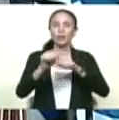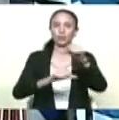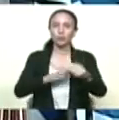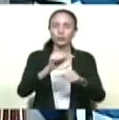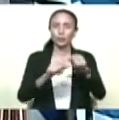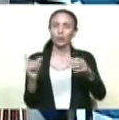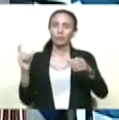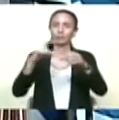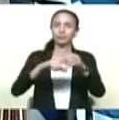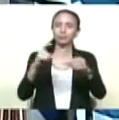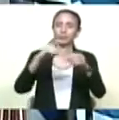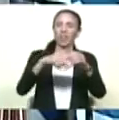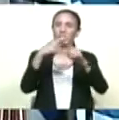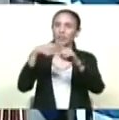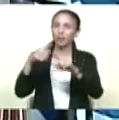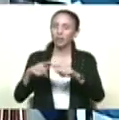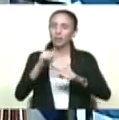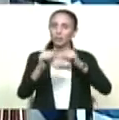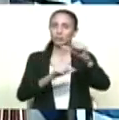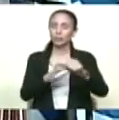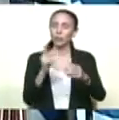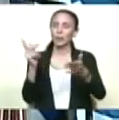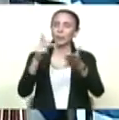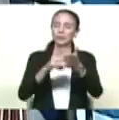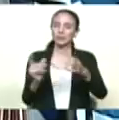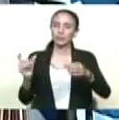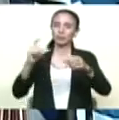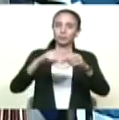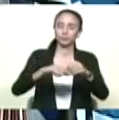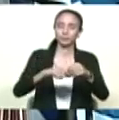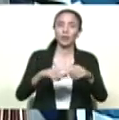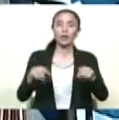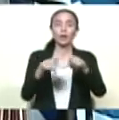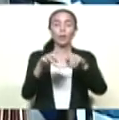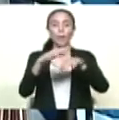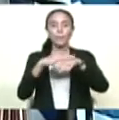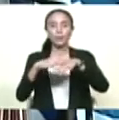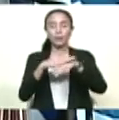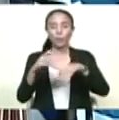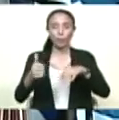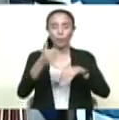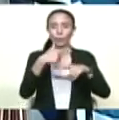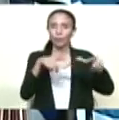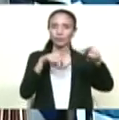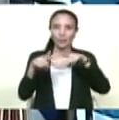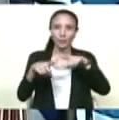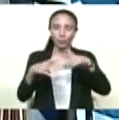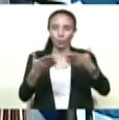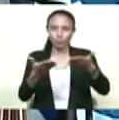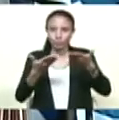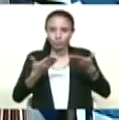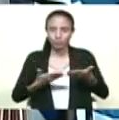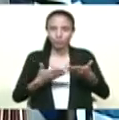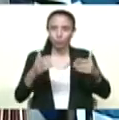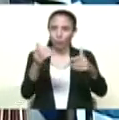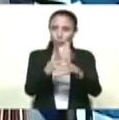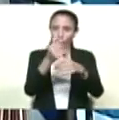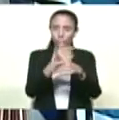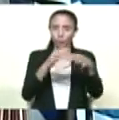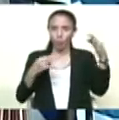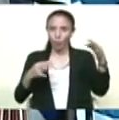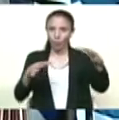en tal sentido el ministerio público por estos hallazgos que hemos tenido y por el patrocinio que